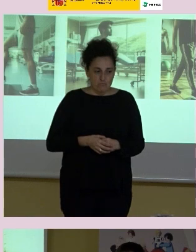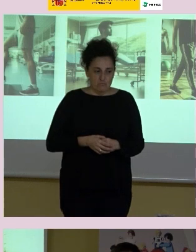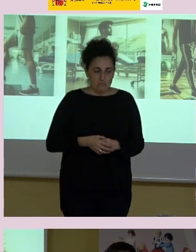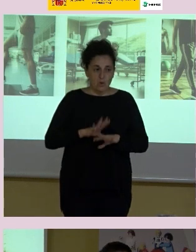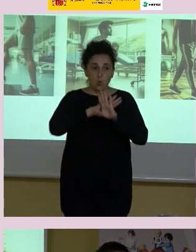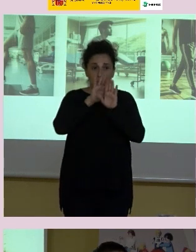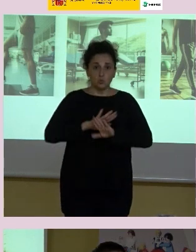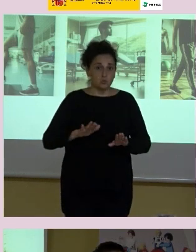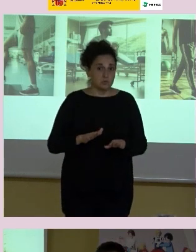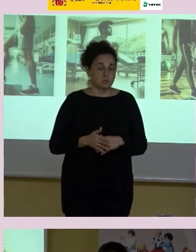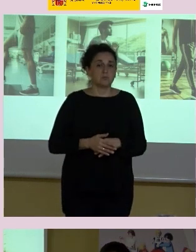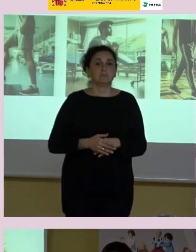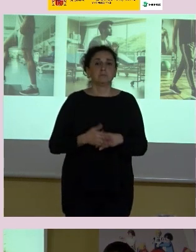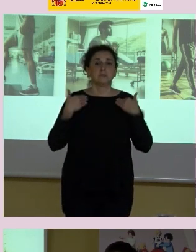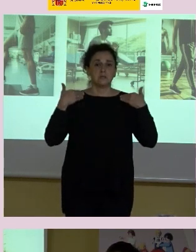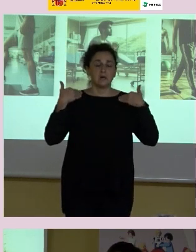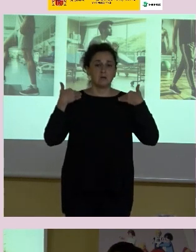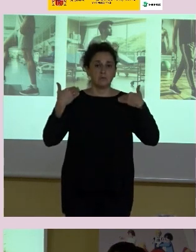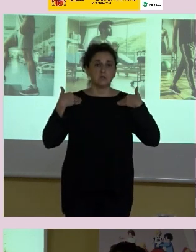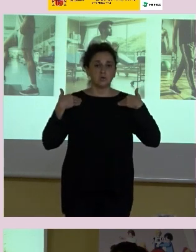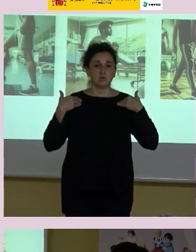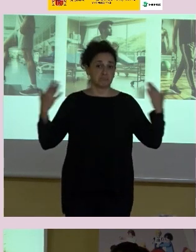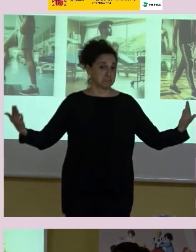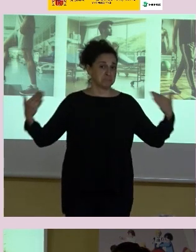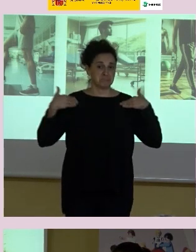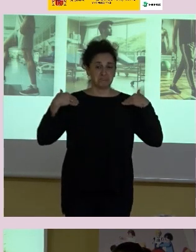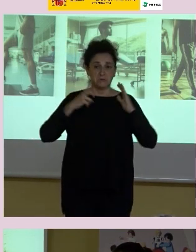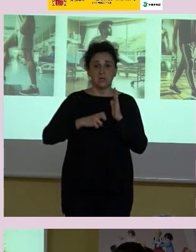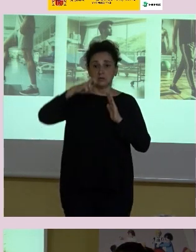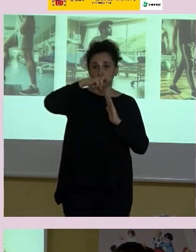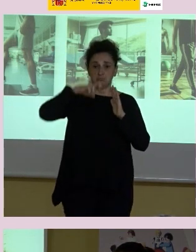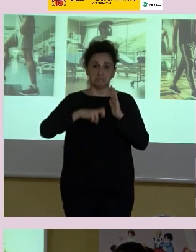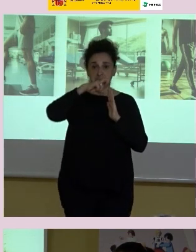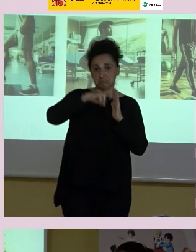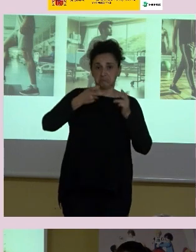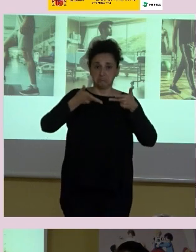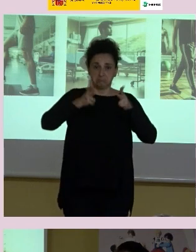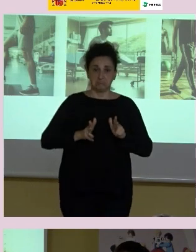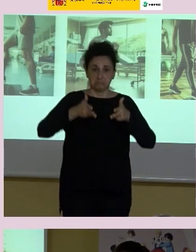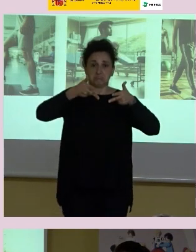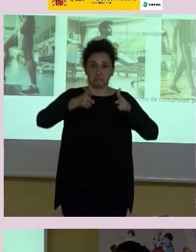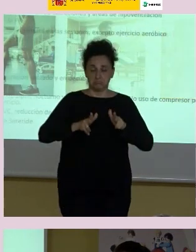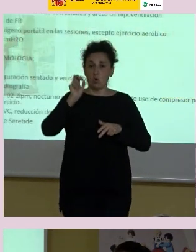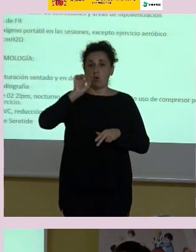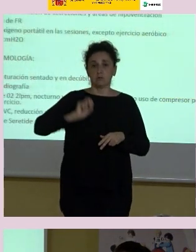Vale, y por último realizamos entrenamiento aeróbico, subir y bajar un escalón, realizar sentadillas o